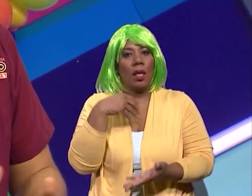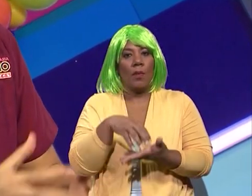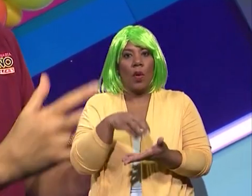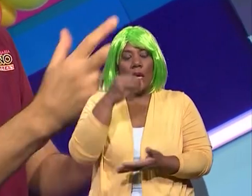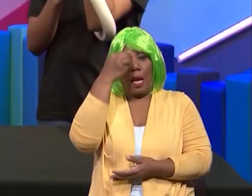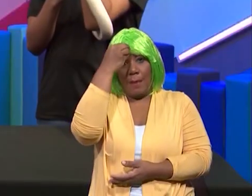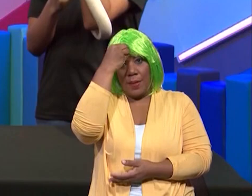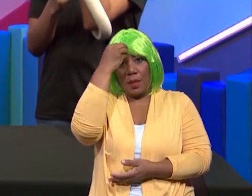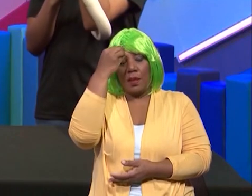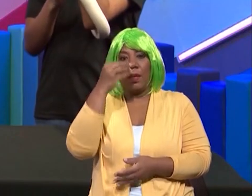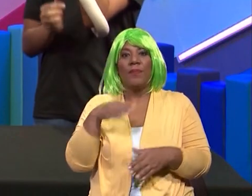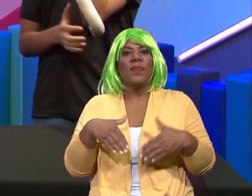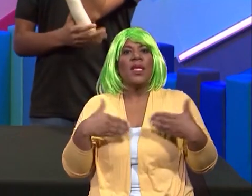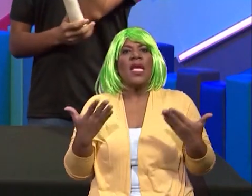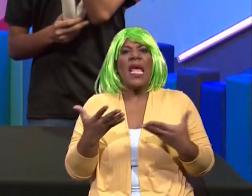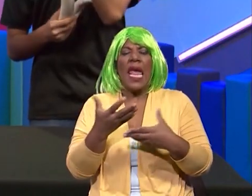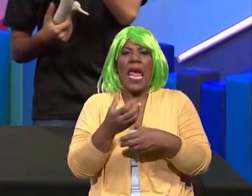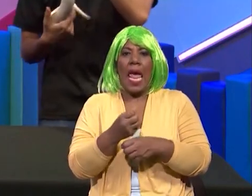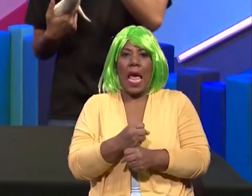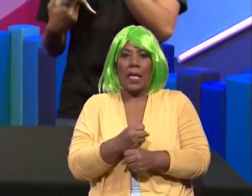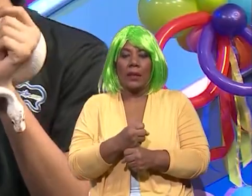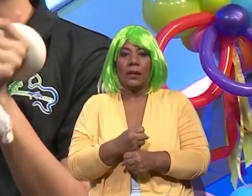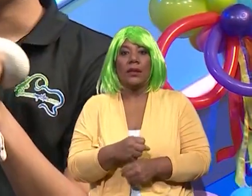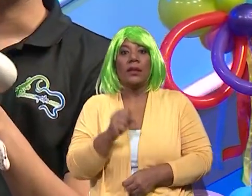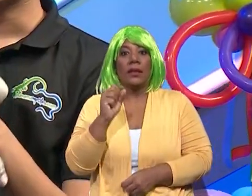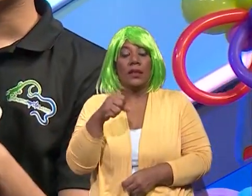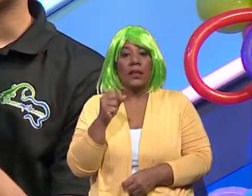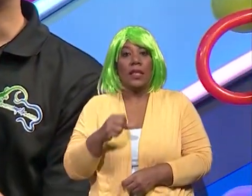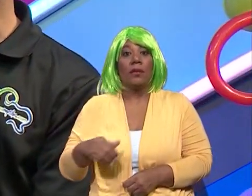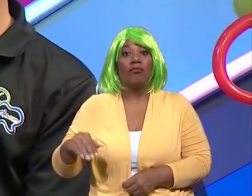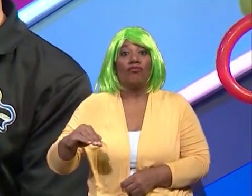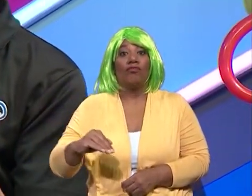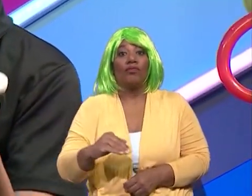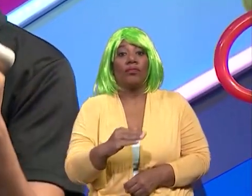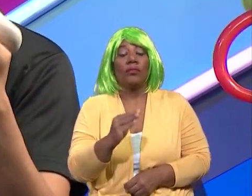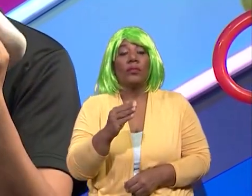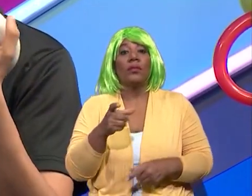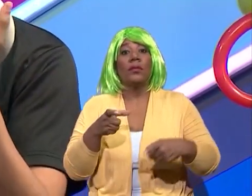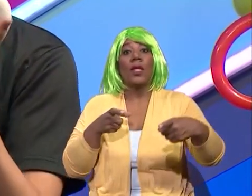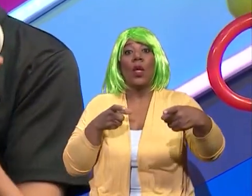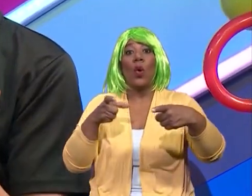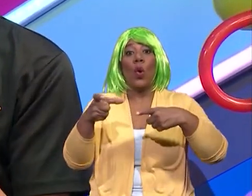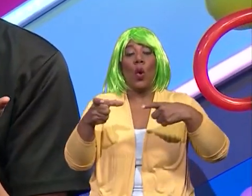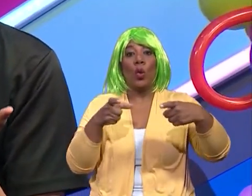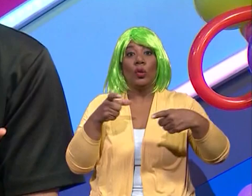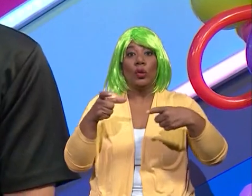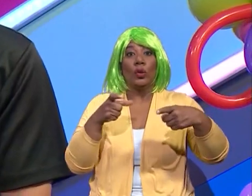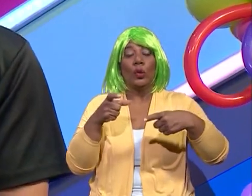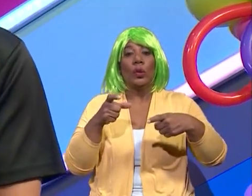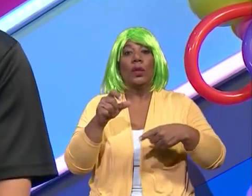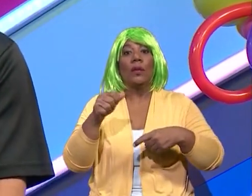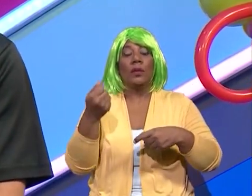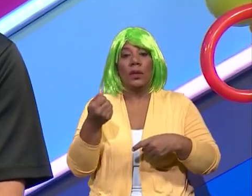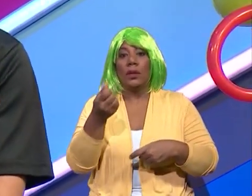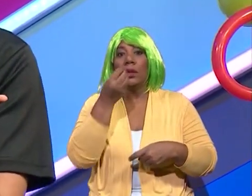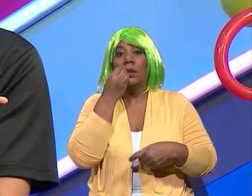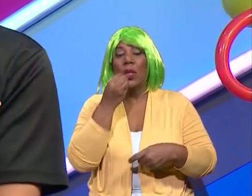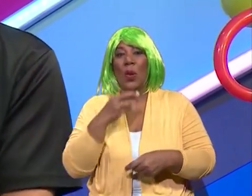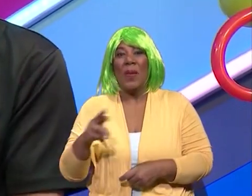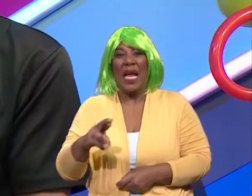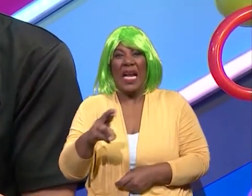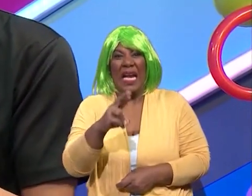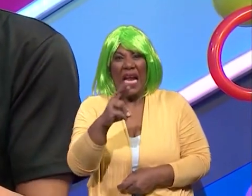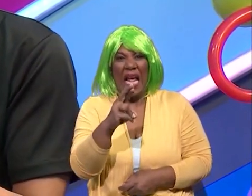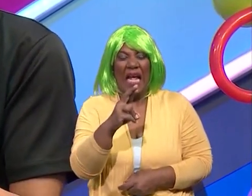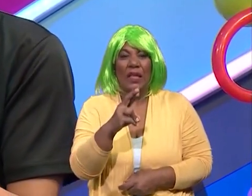de hoy. A ver, ¿qué hacen ellas? Bueno, tío Canino, las serpientes son controladoras de plagas naturales. Se comen a los roedores. Muchos